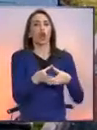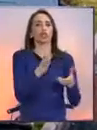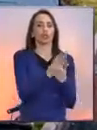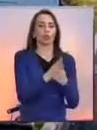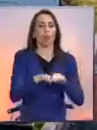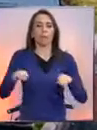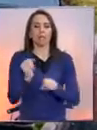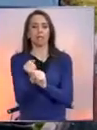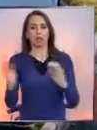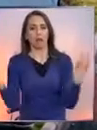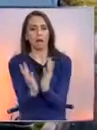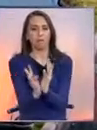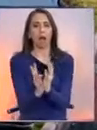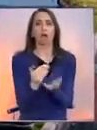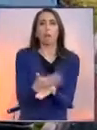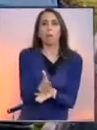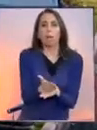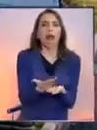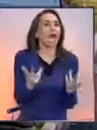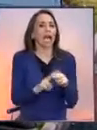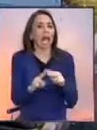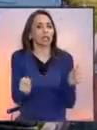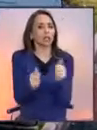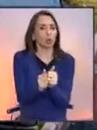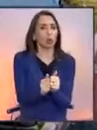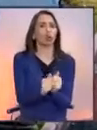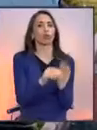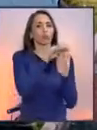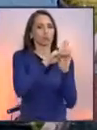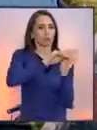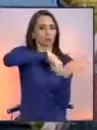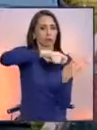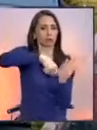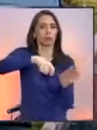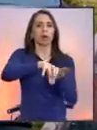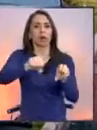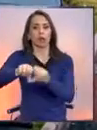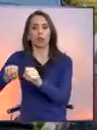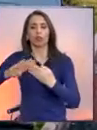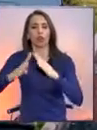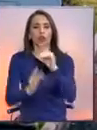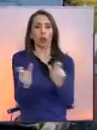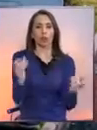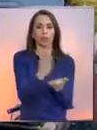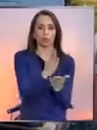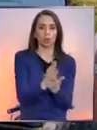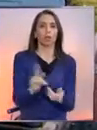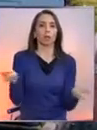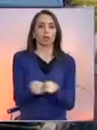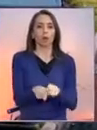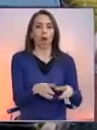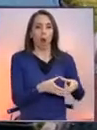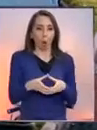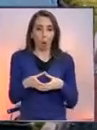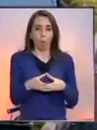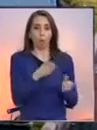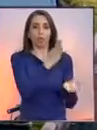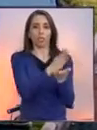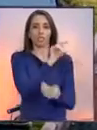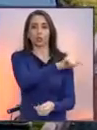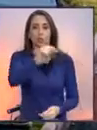trabajo, planes de acción conjuntos, protocolos con las comunidades y los estudiantes, pero así todo hubo grupos en muchos colegios